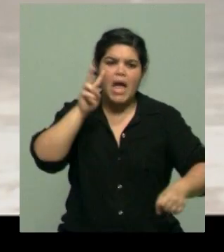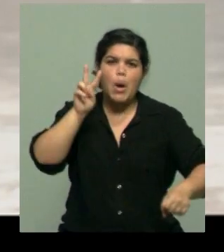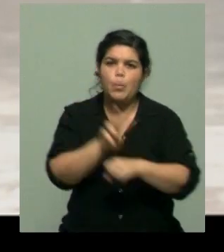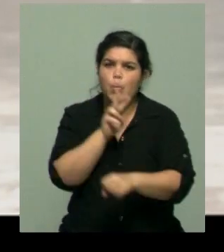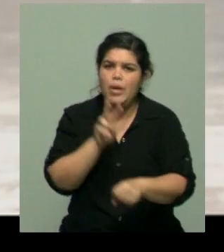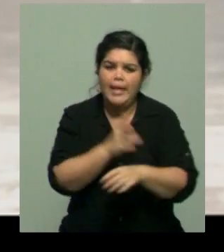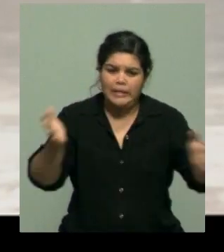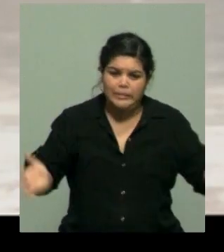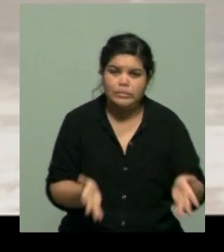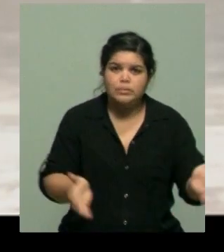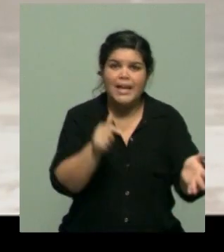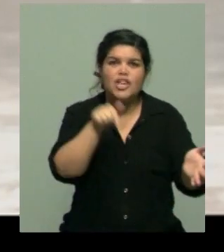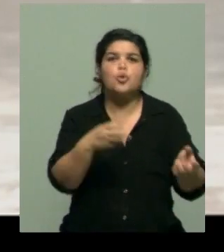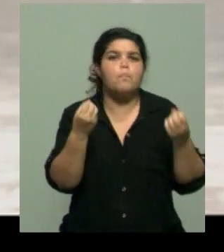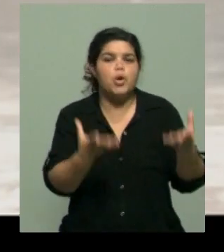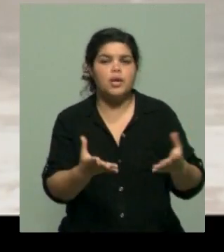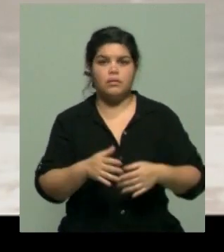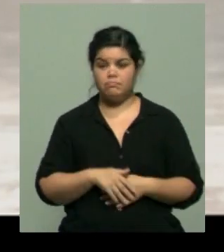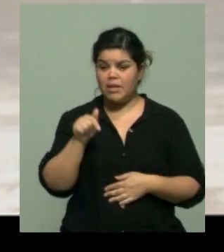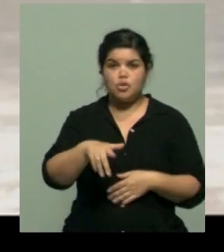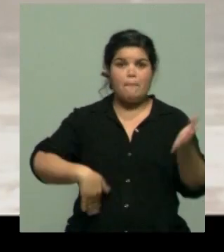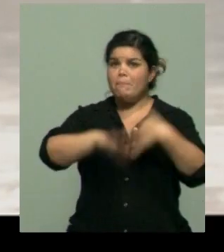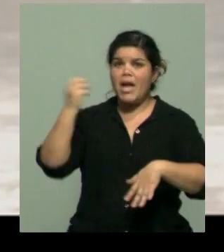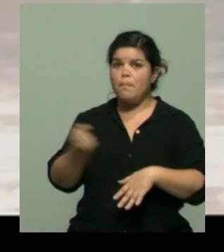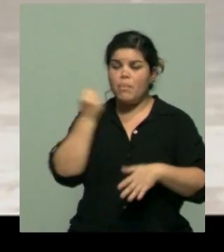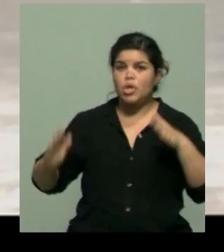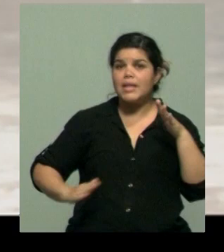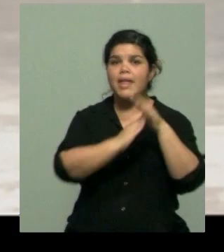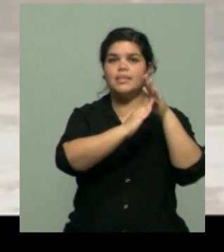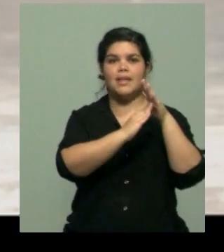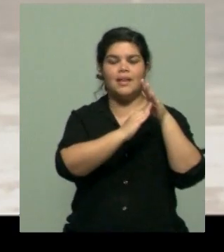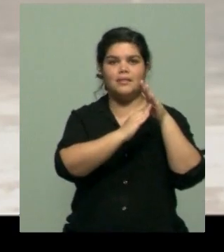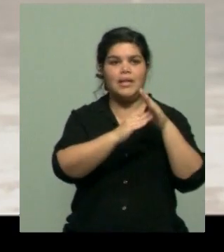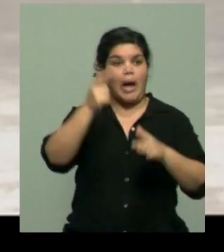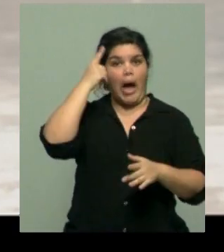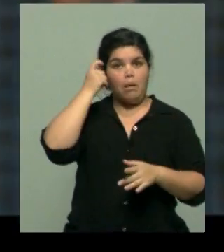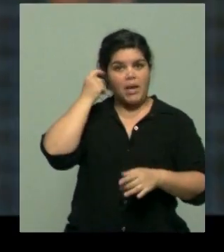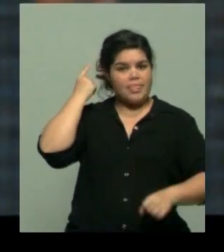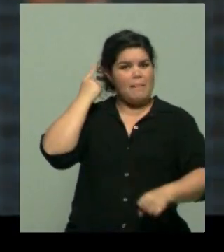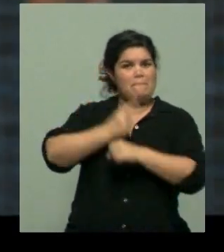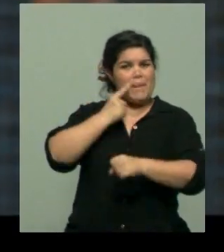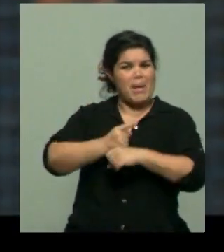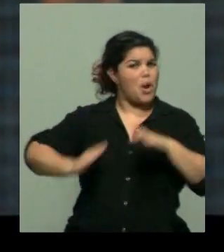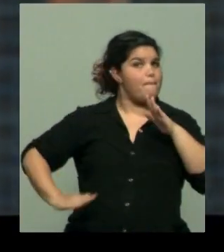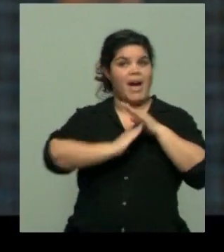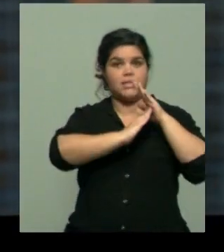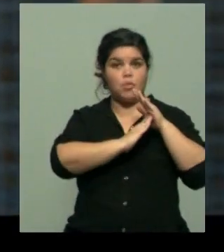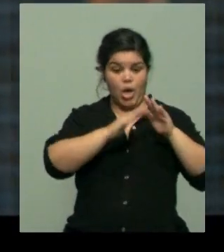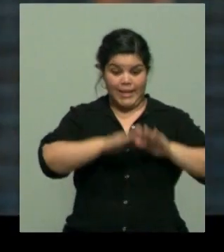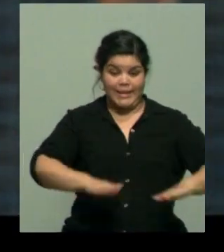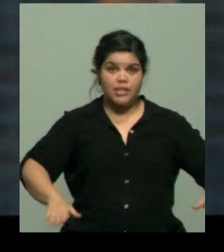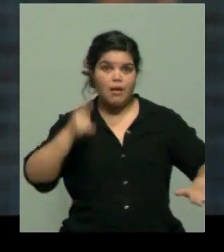etapa fundamental y el puntapié para luego poder lograr otros aprendizajes. Cuando los chicos son chiquitos son esponjas que van